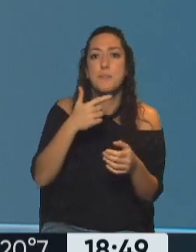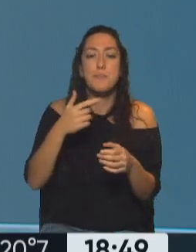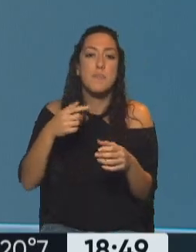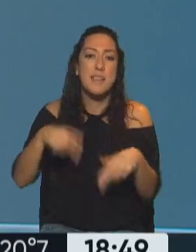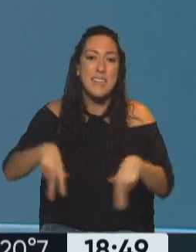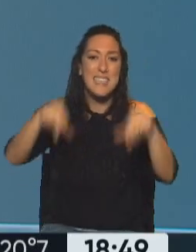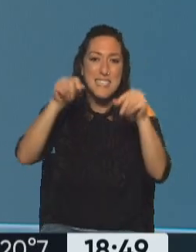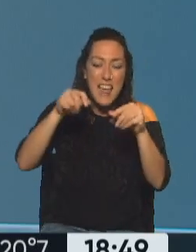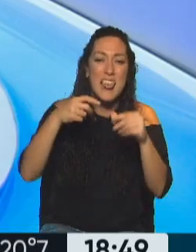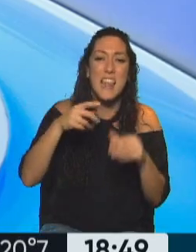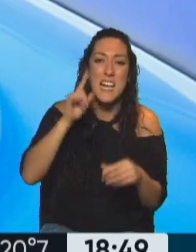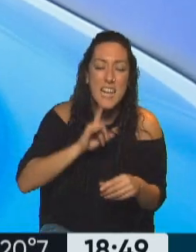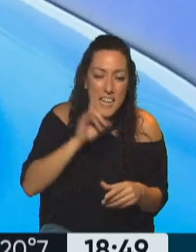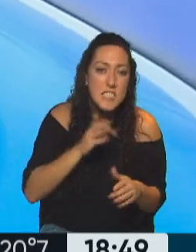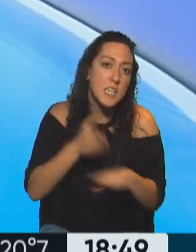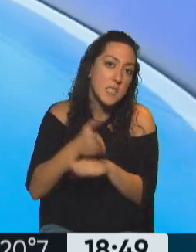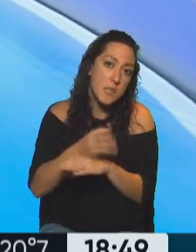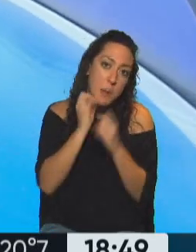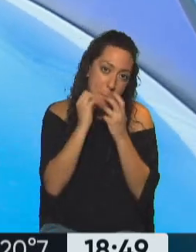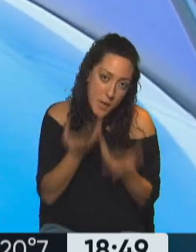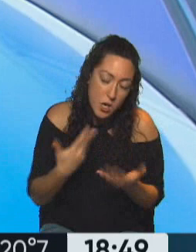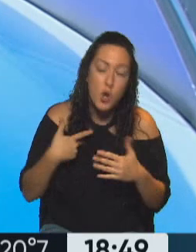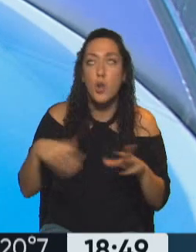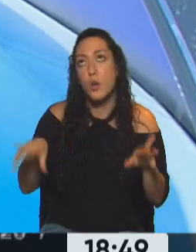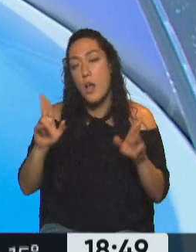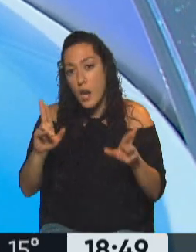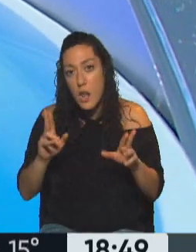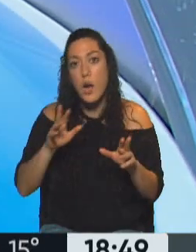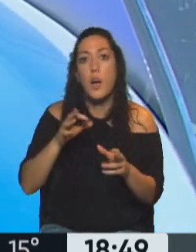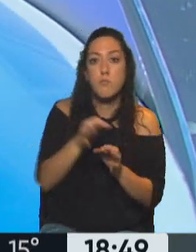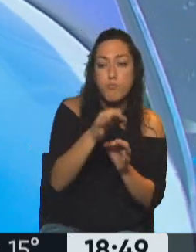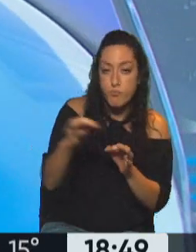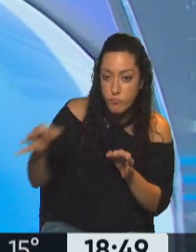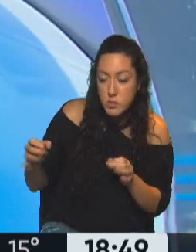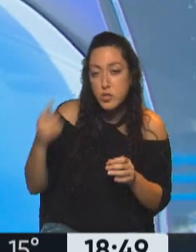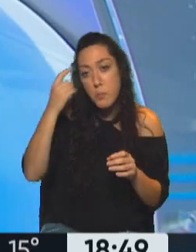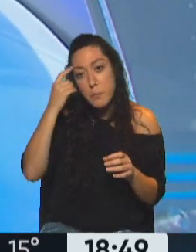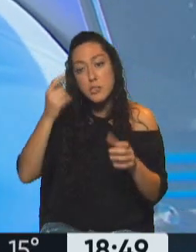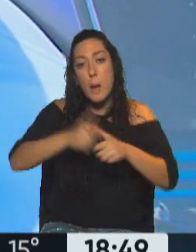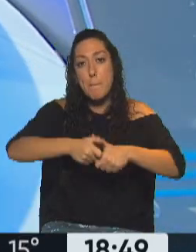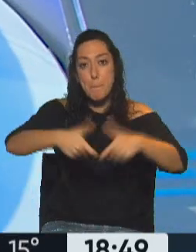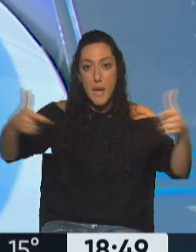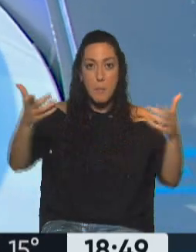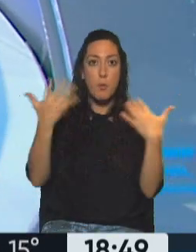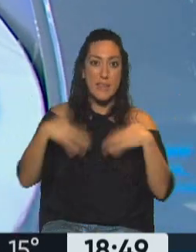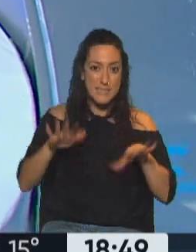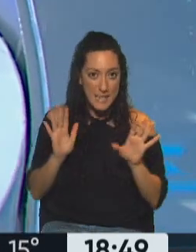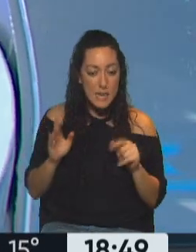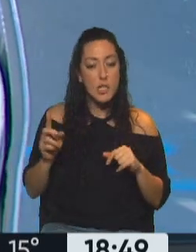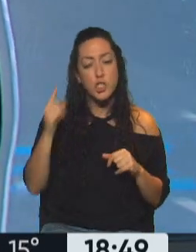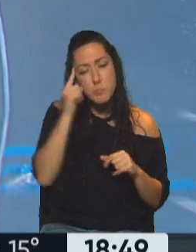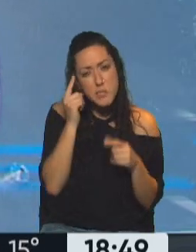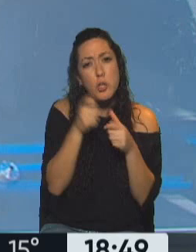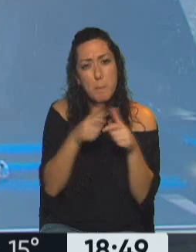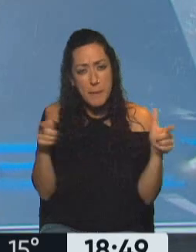sea más accesible en determinados lugares y me preguntaba si era algo que yo creo que hay que ampliarlo de